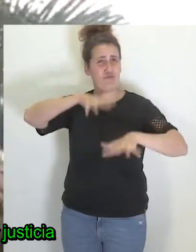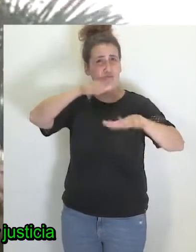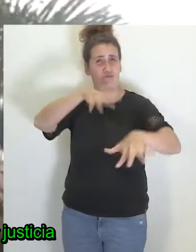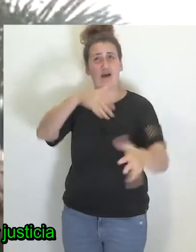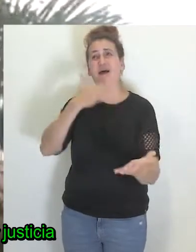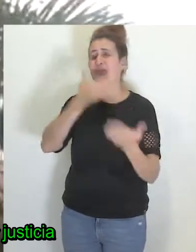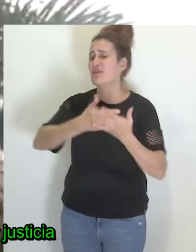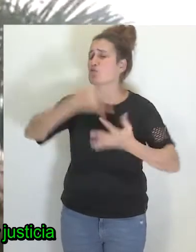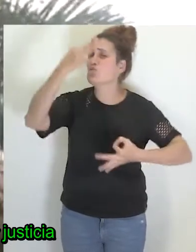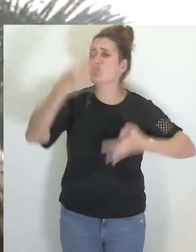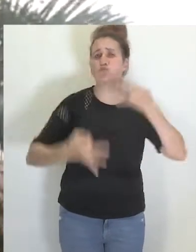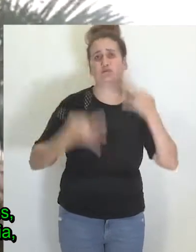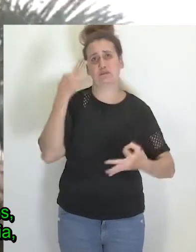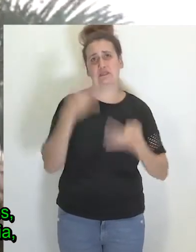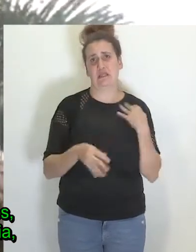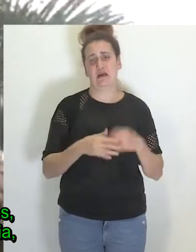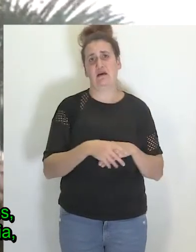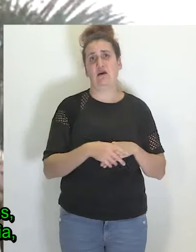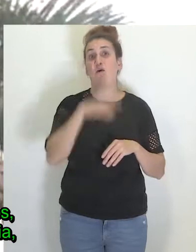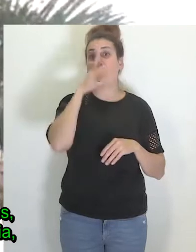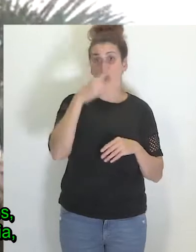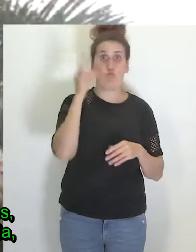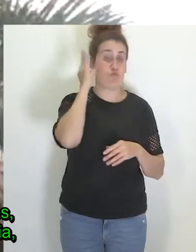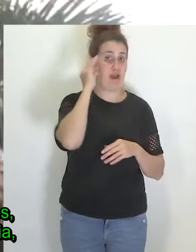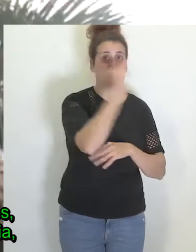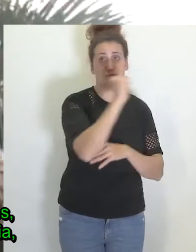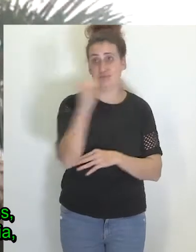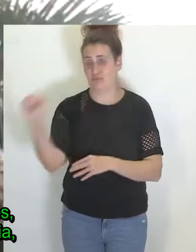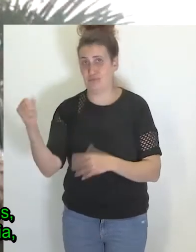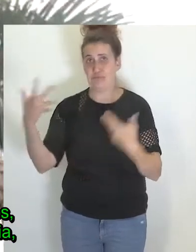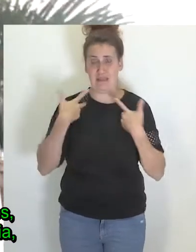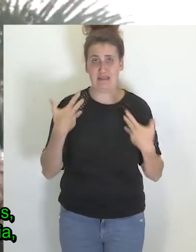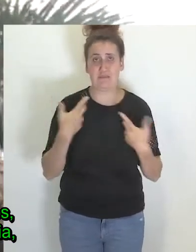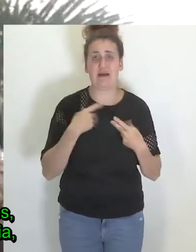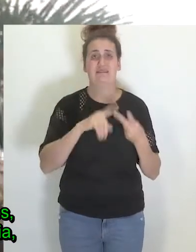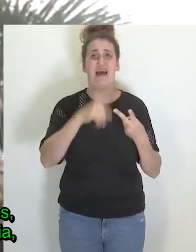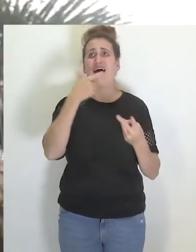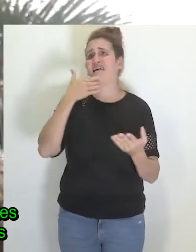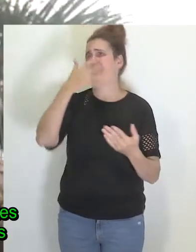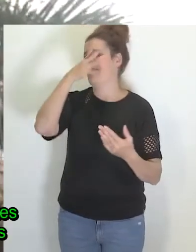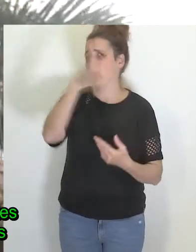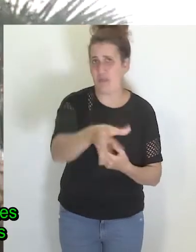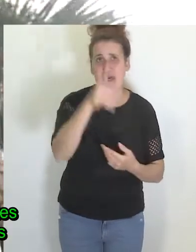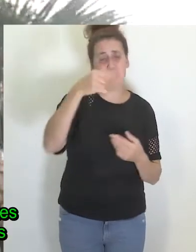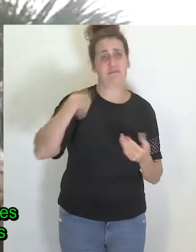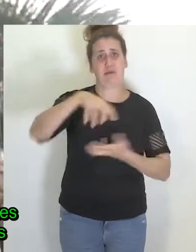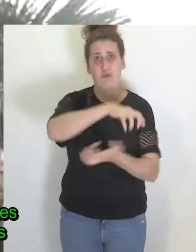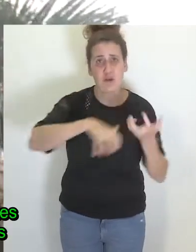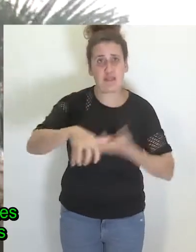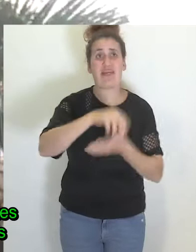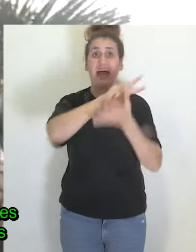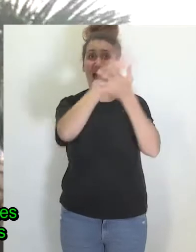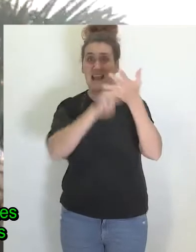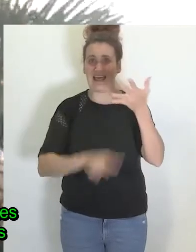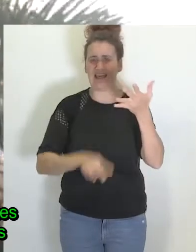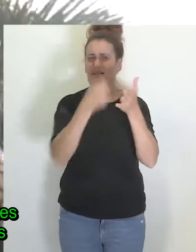a demandar justicia por las víctimas de femicidio, a demandar el cese de violencia, a leer la